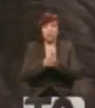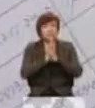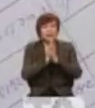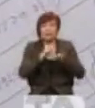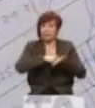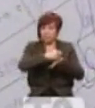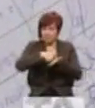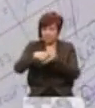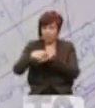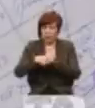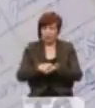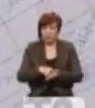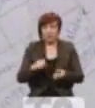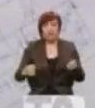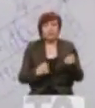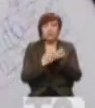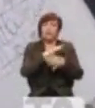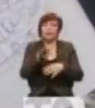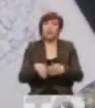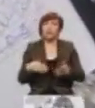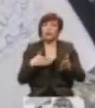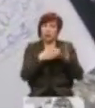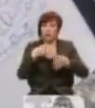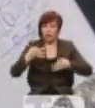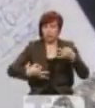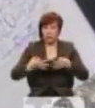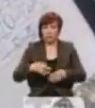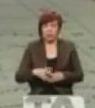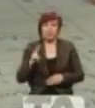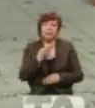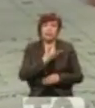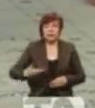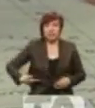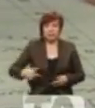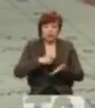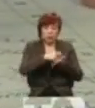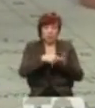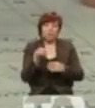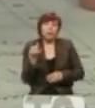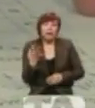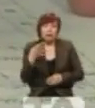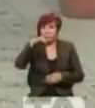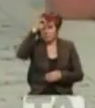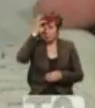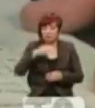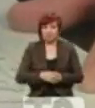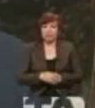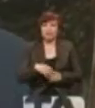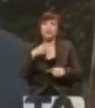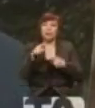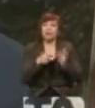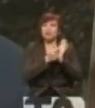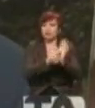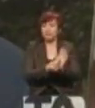de firmas para un nuevo intento de juicio político, pero nadie sabe aún cuántas firmas tienen ni cuándo las presentarán. Es